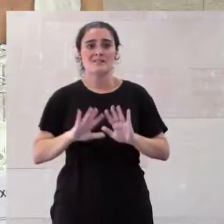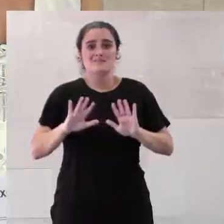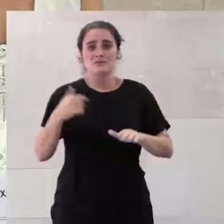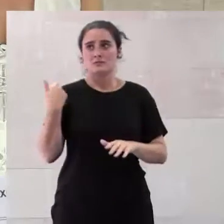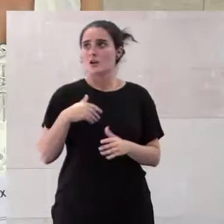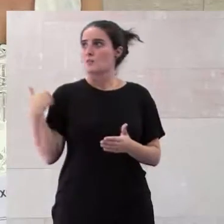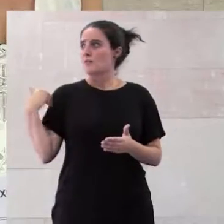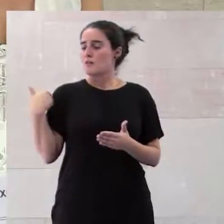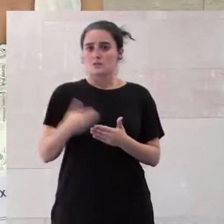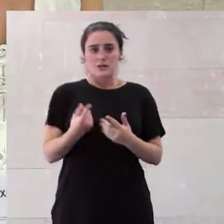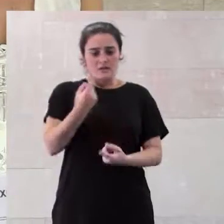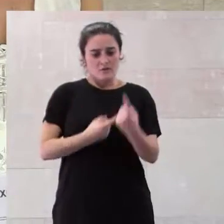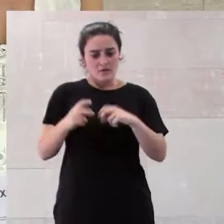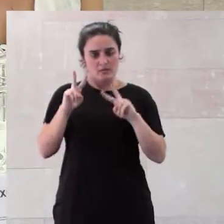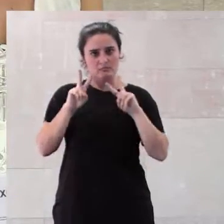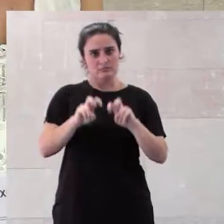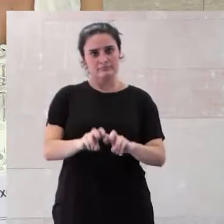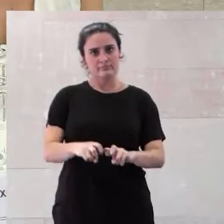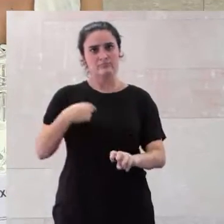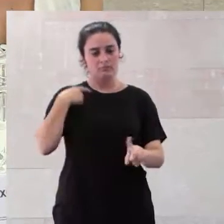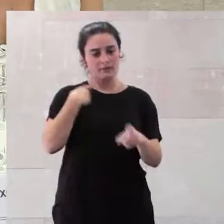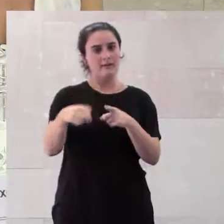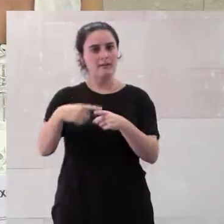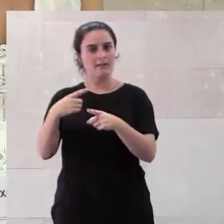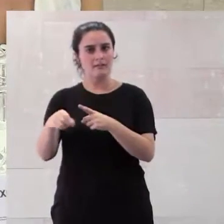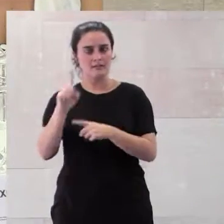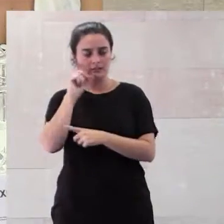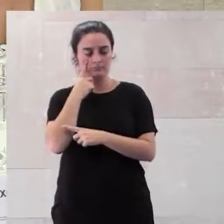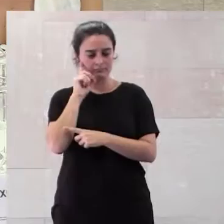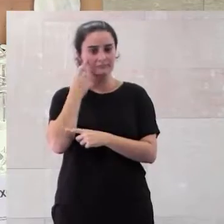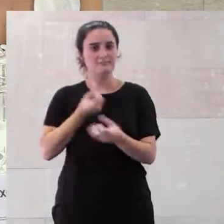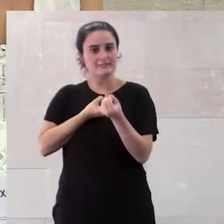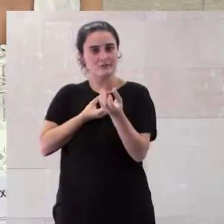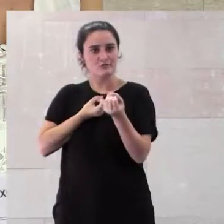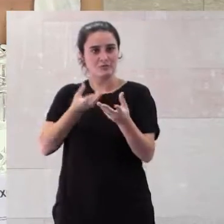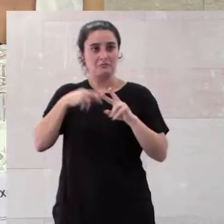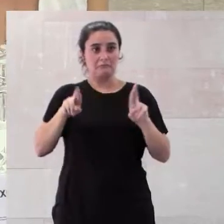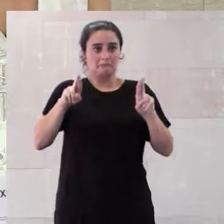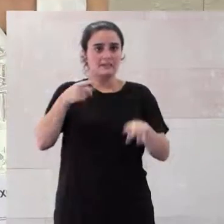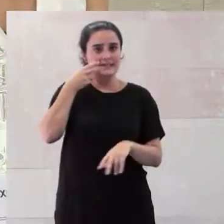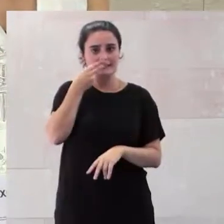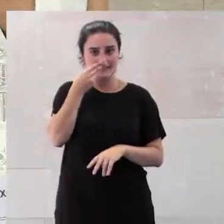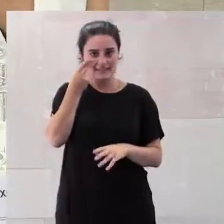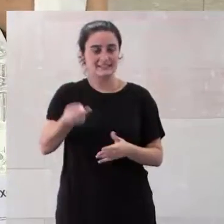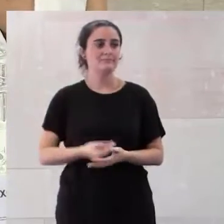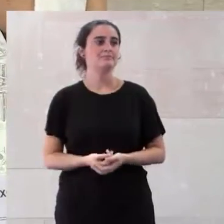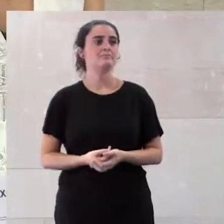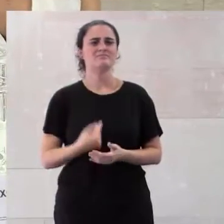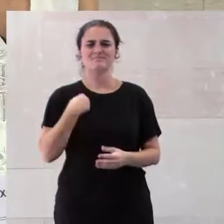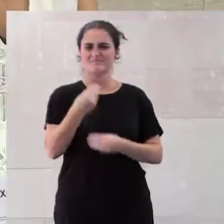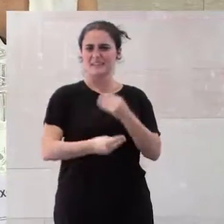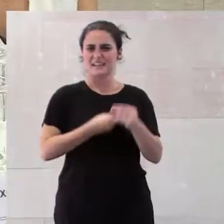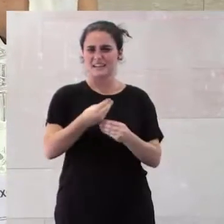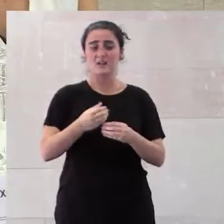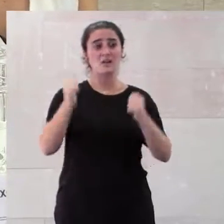de información me he encontrado con cosas que también os voy a contar, espero que sea interesante. ¿Qué estoy haciendo? Pues esa